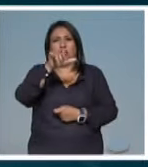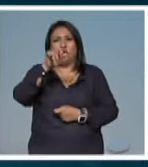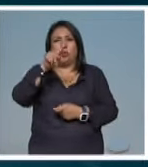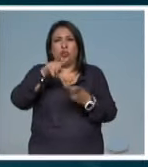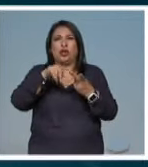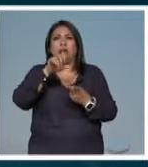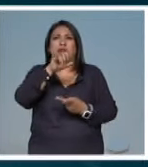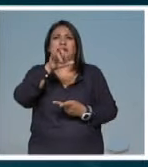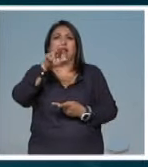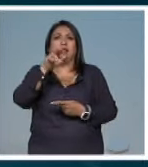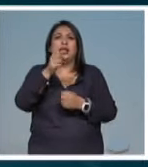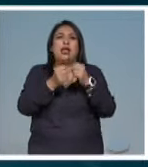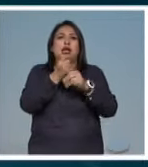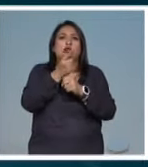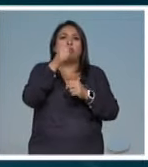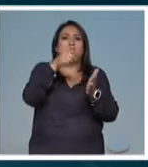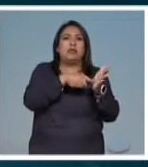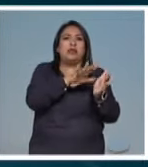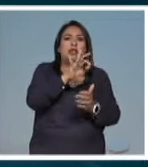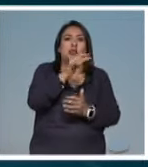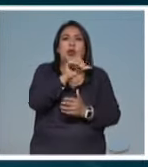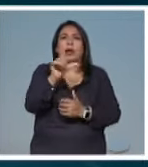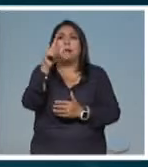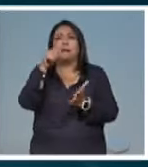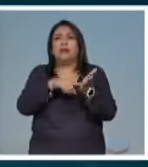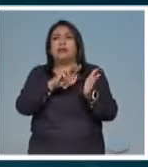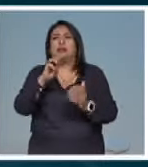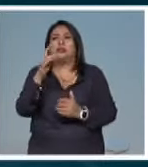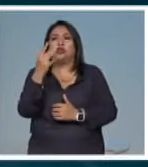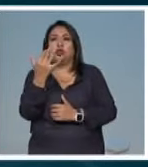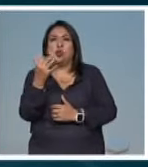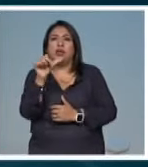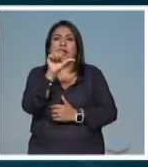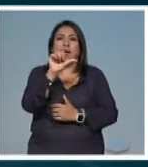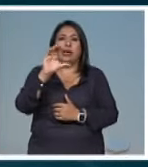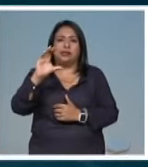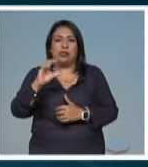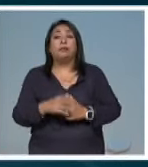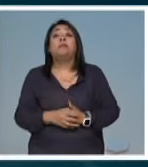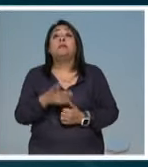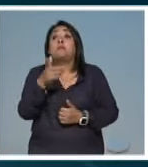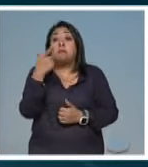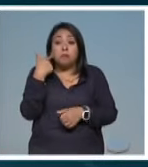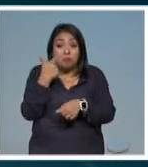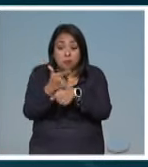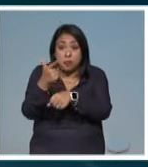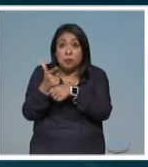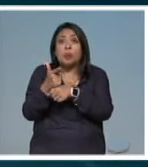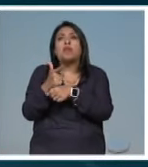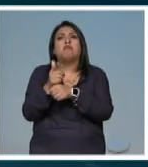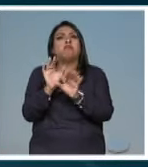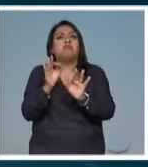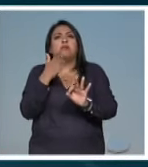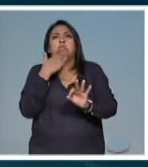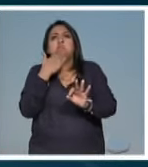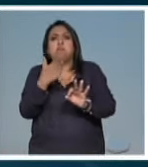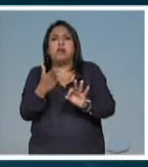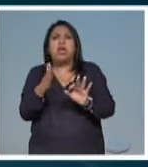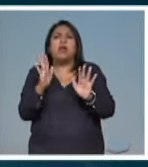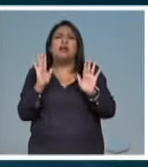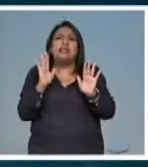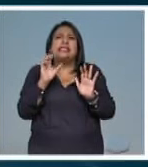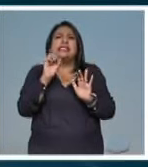Siria entre el 1550 y 1350 antes de nuestra era. Los vestigios se encuentran en buen estado de